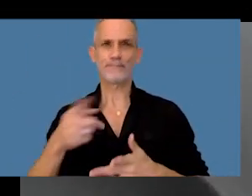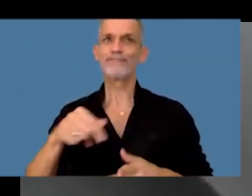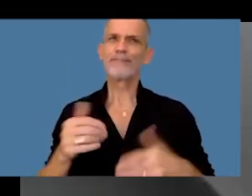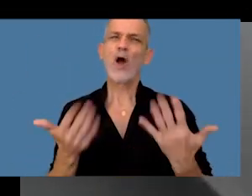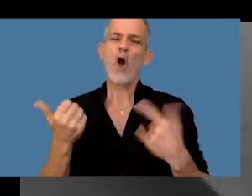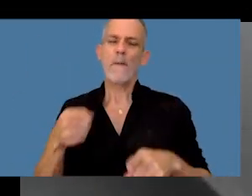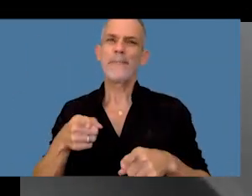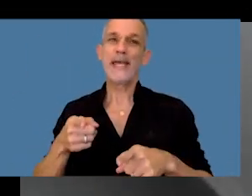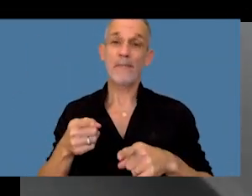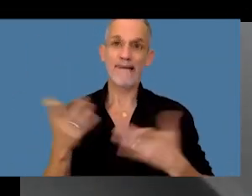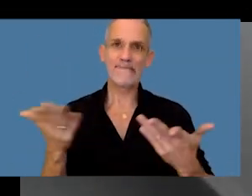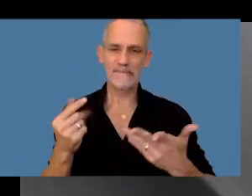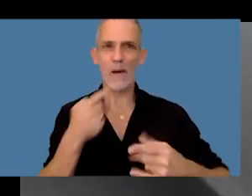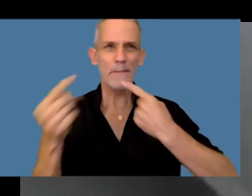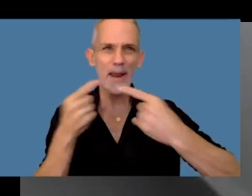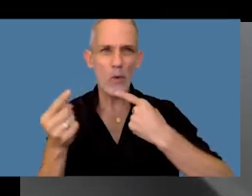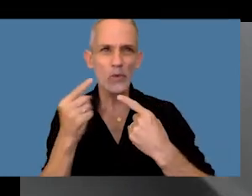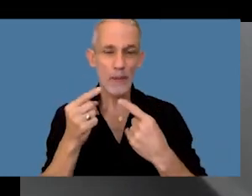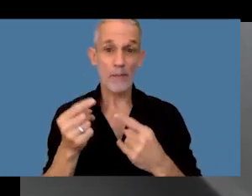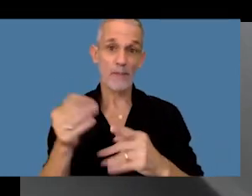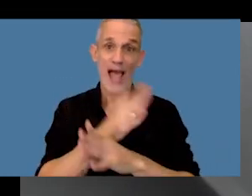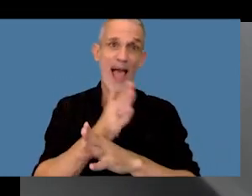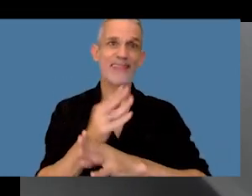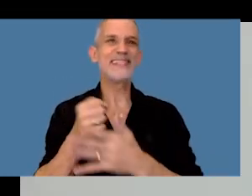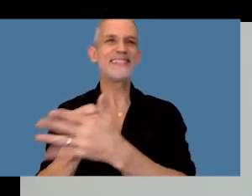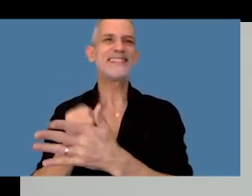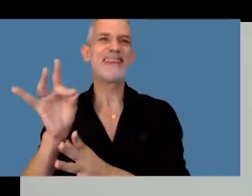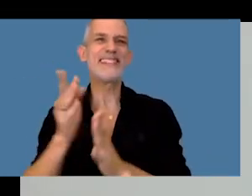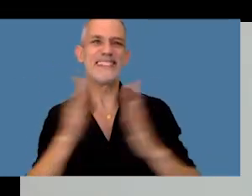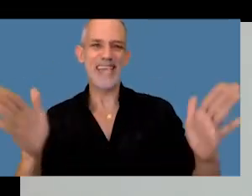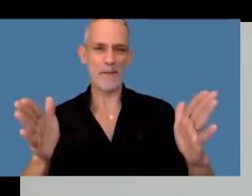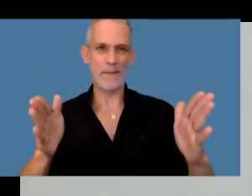conviene asesorar justamente antes que cierre el año. Excelente. En